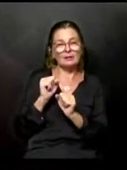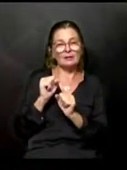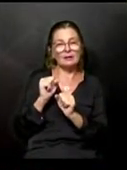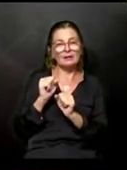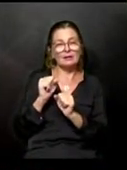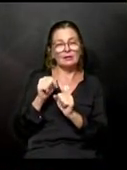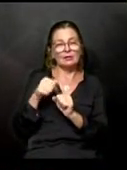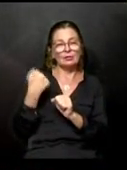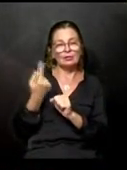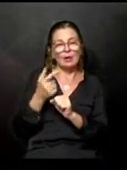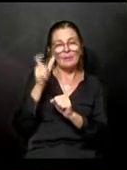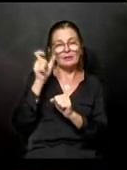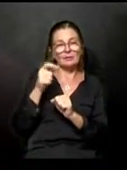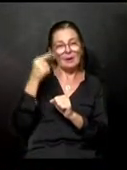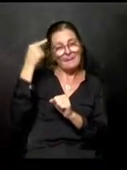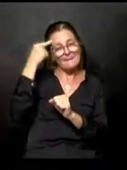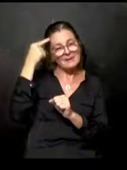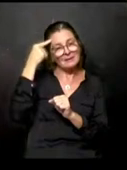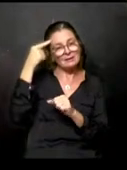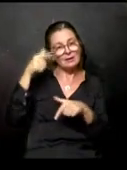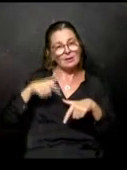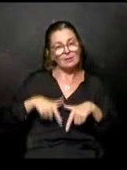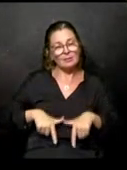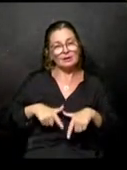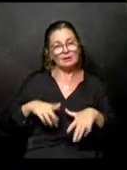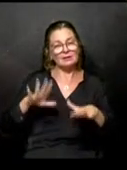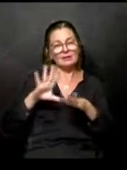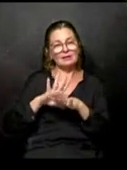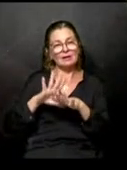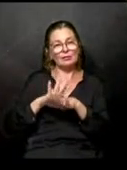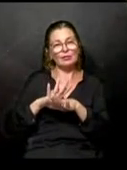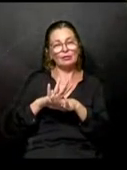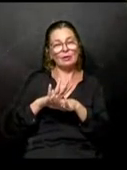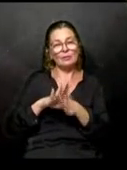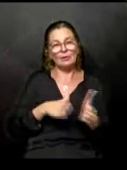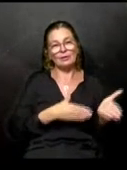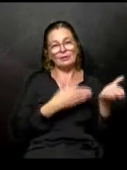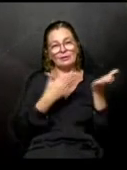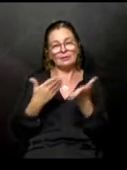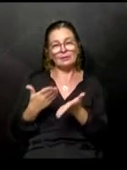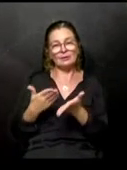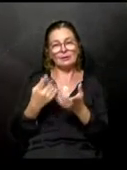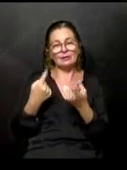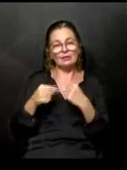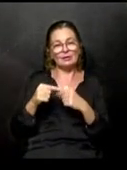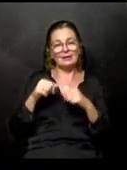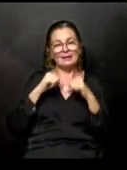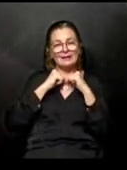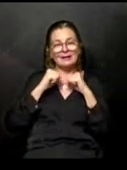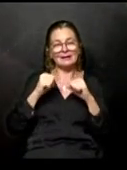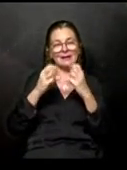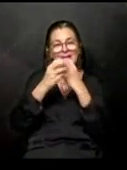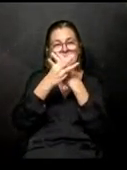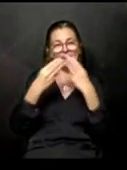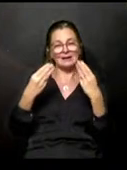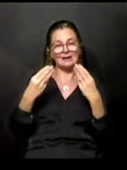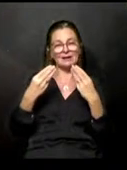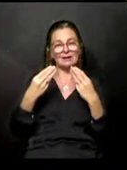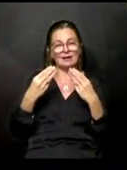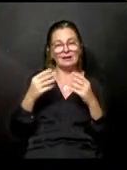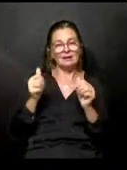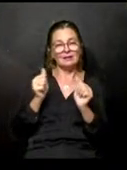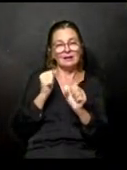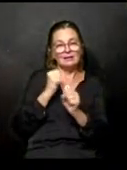población, se nos viene obviamente a la mente el Ministerio de Desarrollo Social. Y por eso recibimos entonces a la Secretaria General de la Unión de